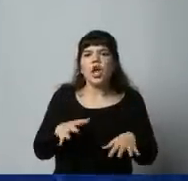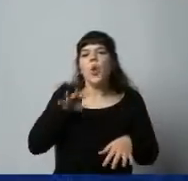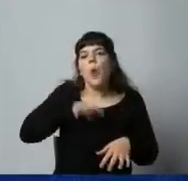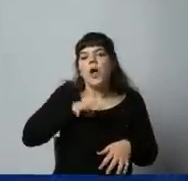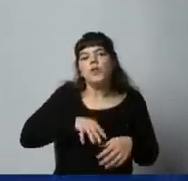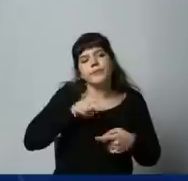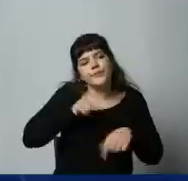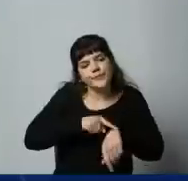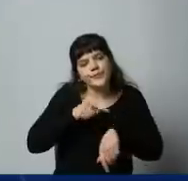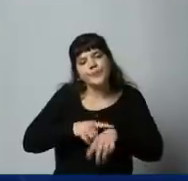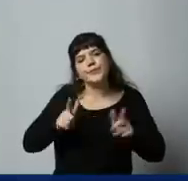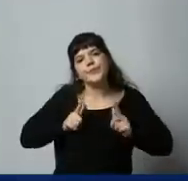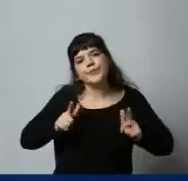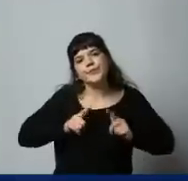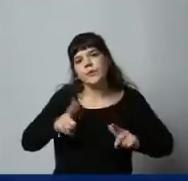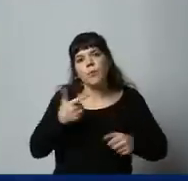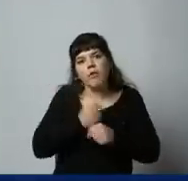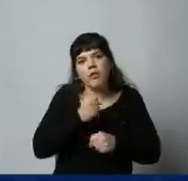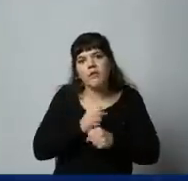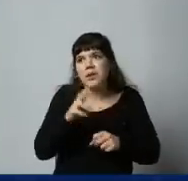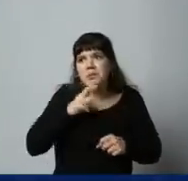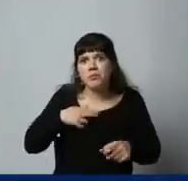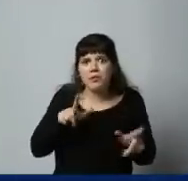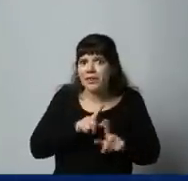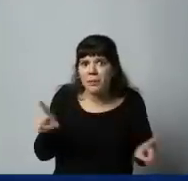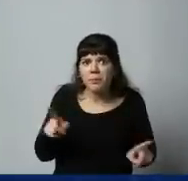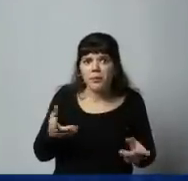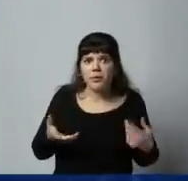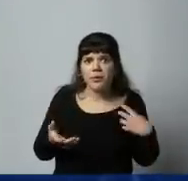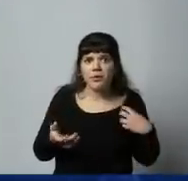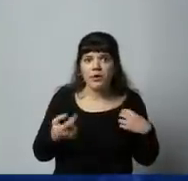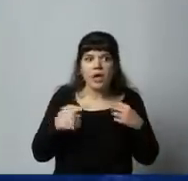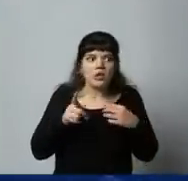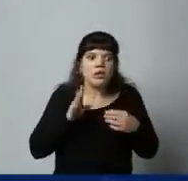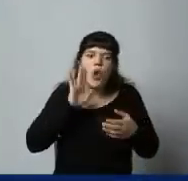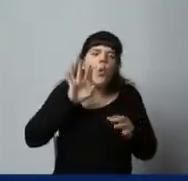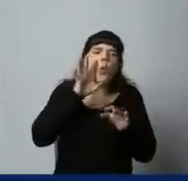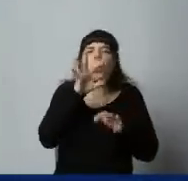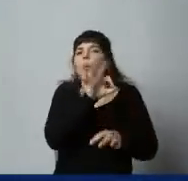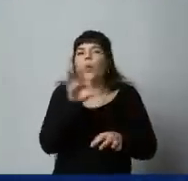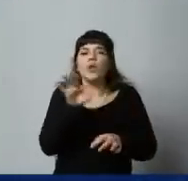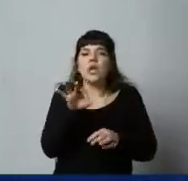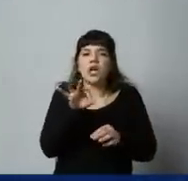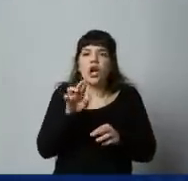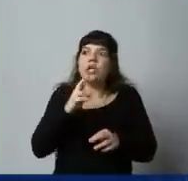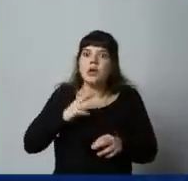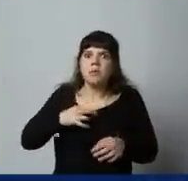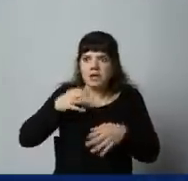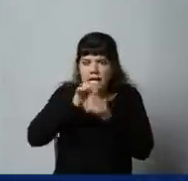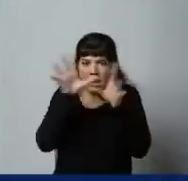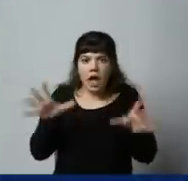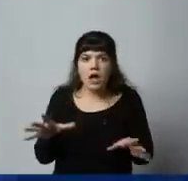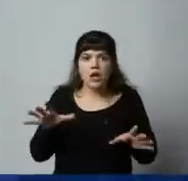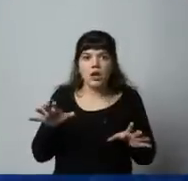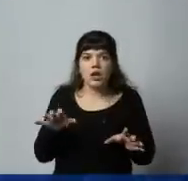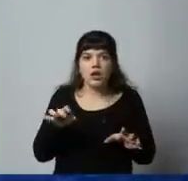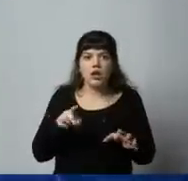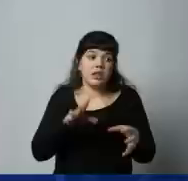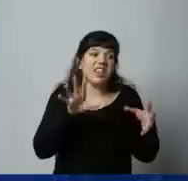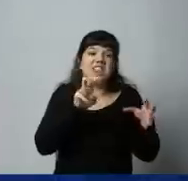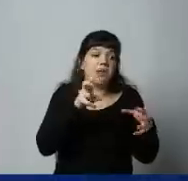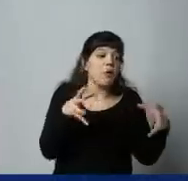meses sin trabajo y sin respuestas y de los únicos que hemos tenido una contundente respuesta ha sido de los